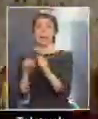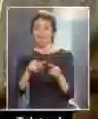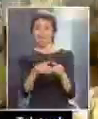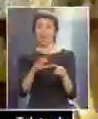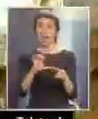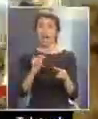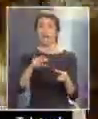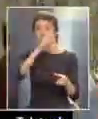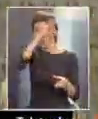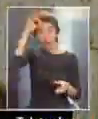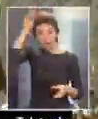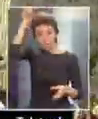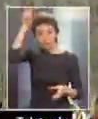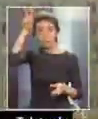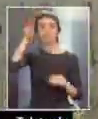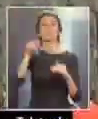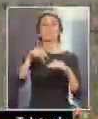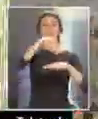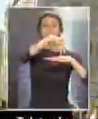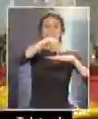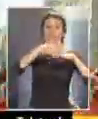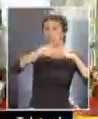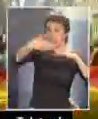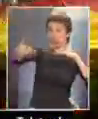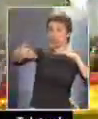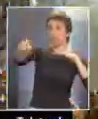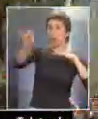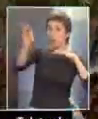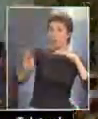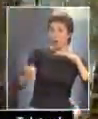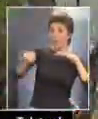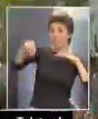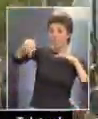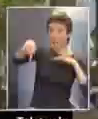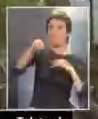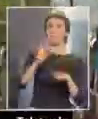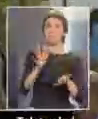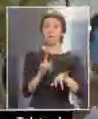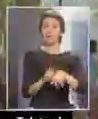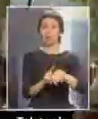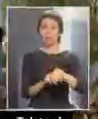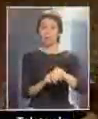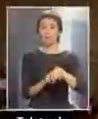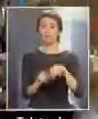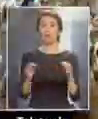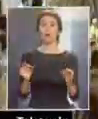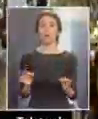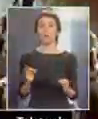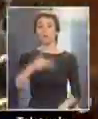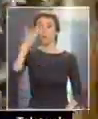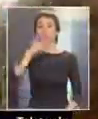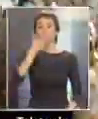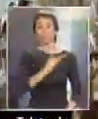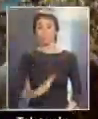costado, en el sector poniente del escenario, lo que están viendo en pantalla, ocurrió a eso cuando estaba en medio precisamente del